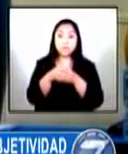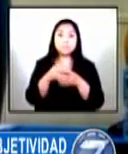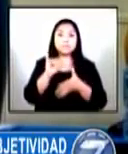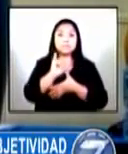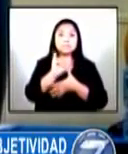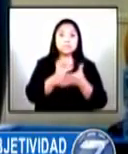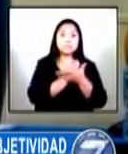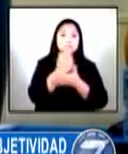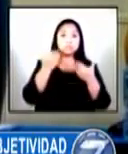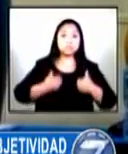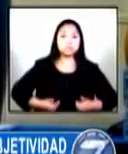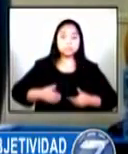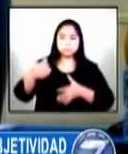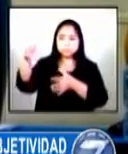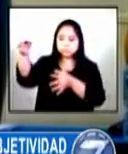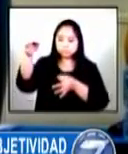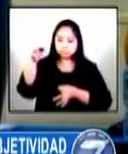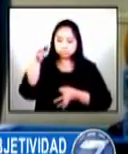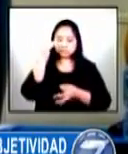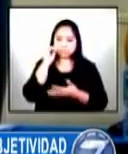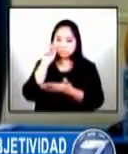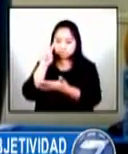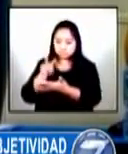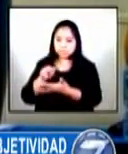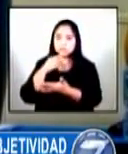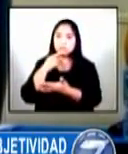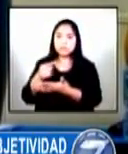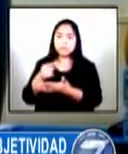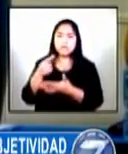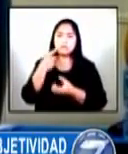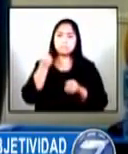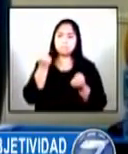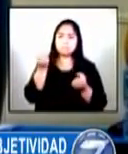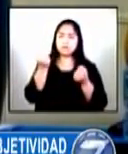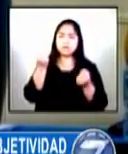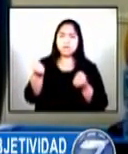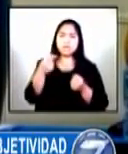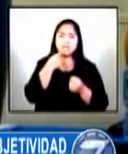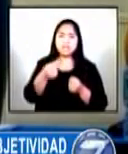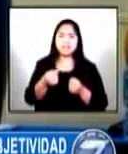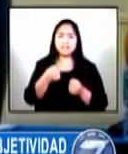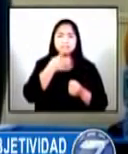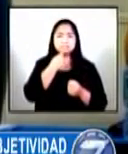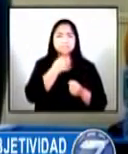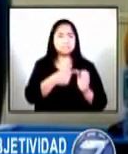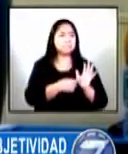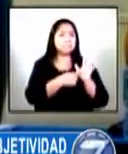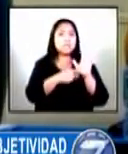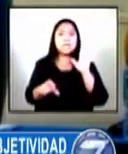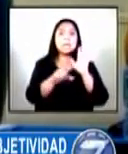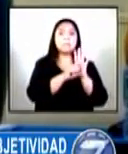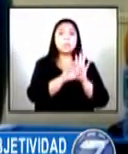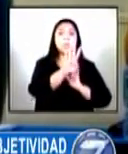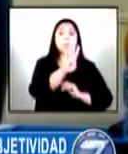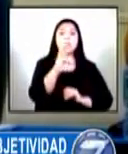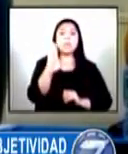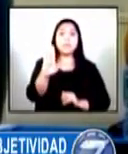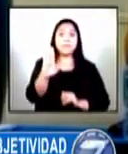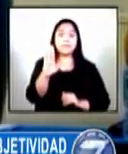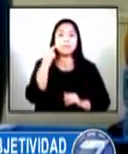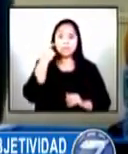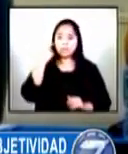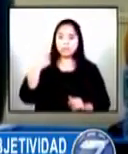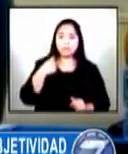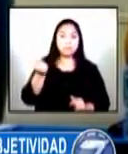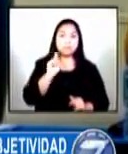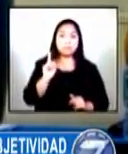Derechos Humanos en la que le expresa a uno que lo van a poner en el capítulo 4B si uno no los invita